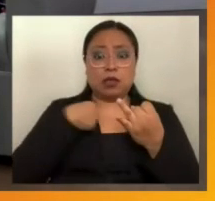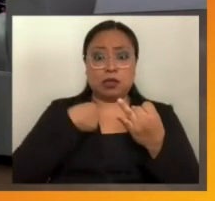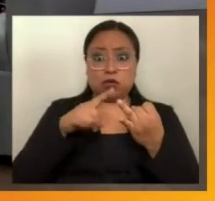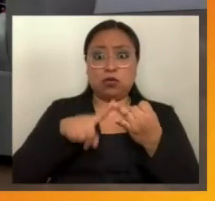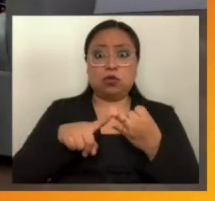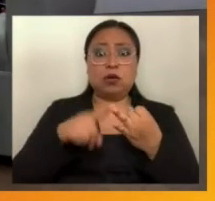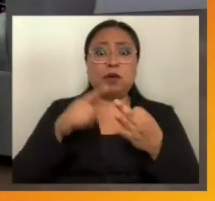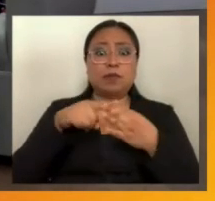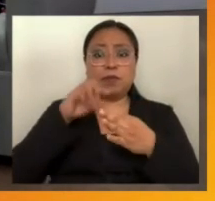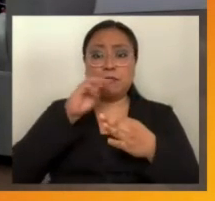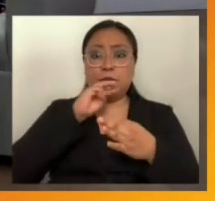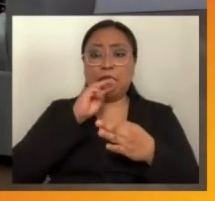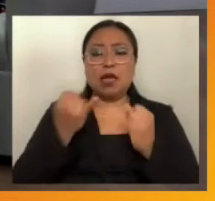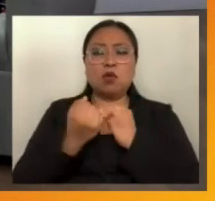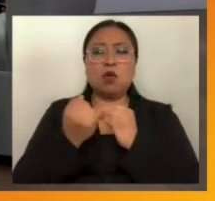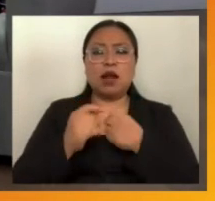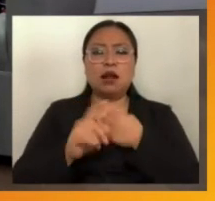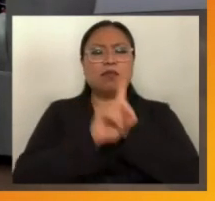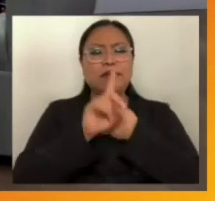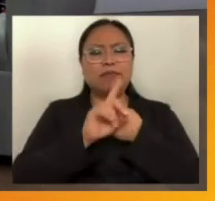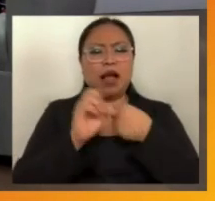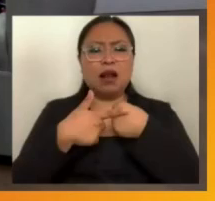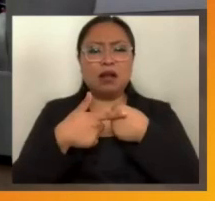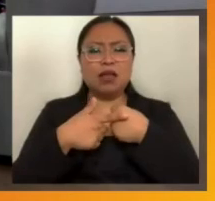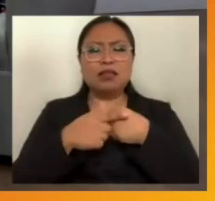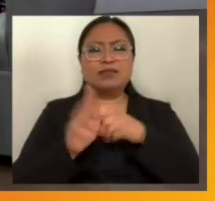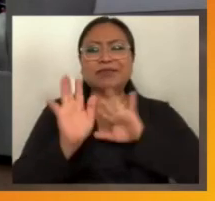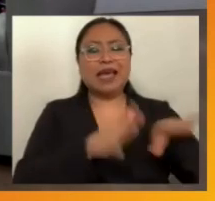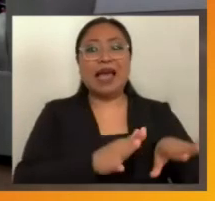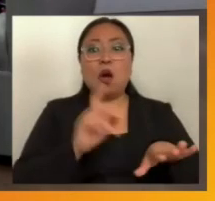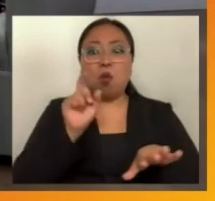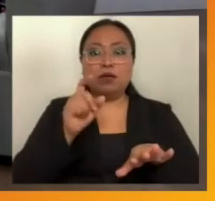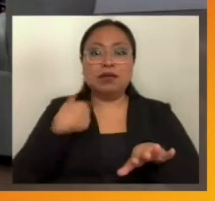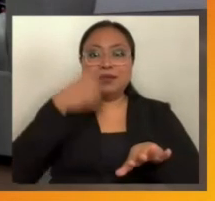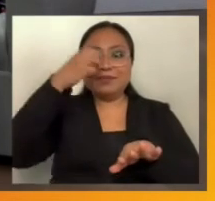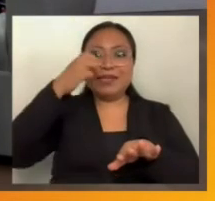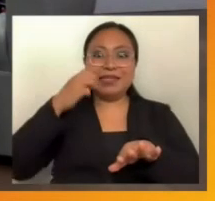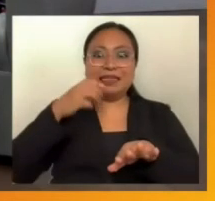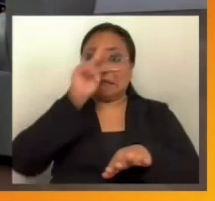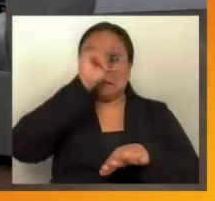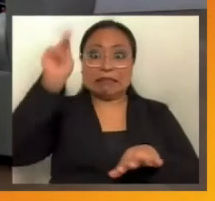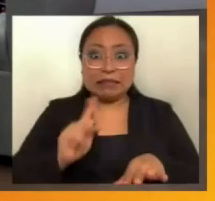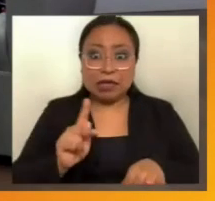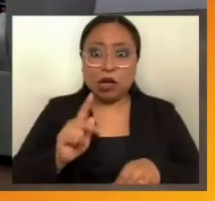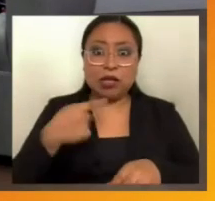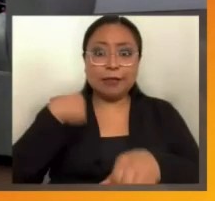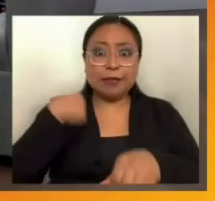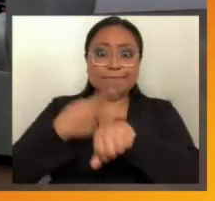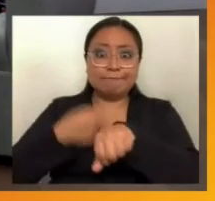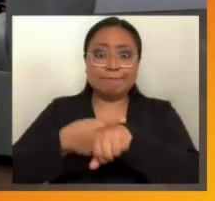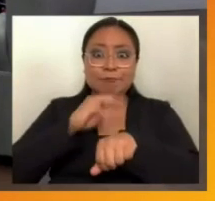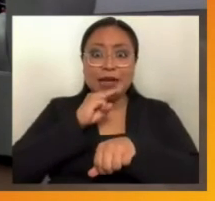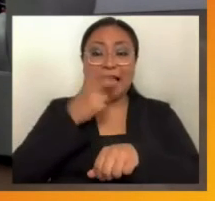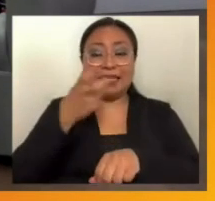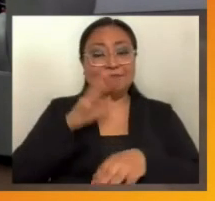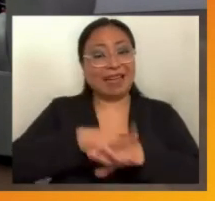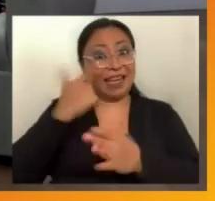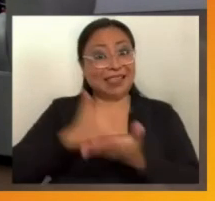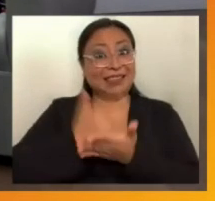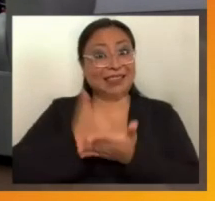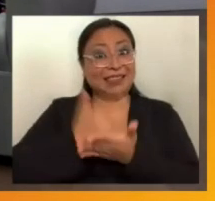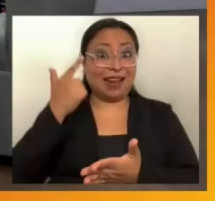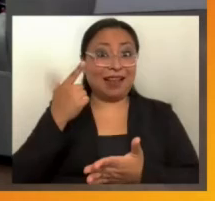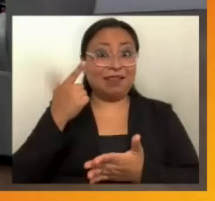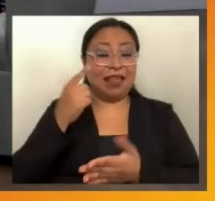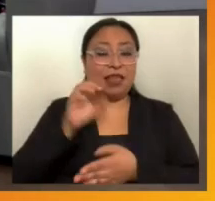problema es como, nah, es chiquito, no pasa nada. Ya junto a lo que vivimos. Ya, o sea, ya hemos vivido tantas cosas que esto es pan